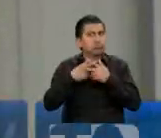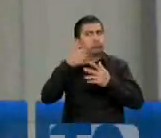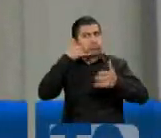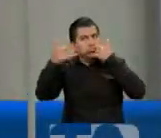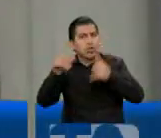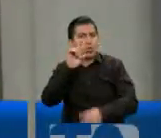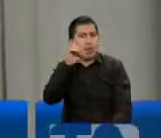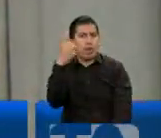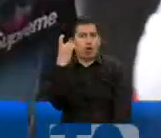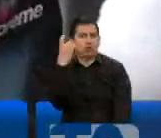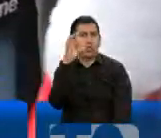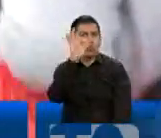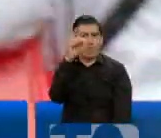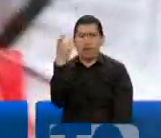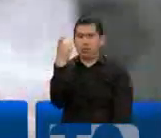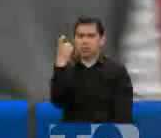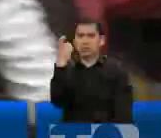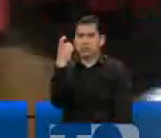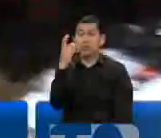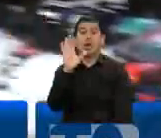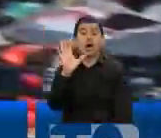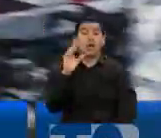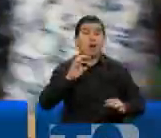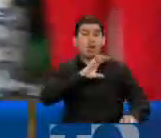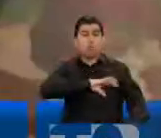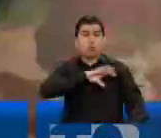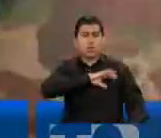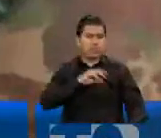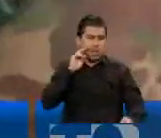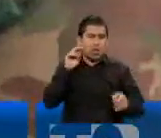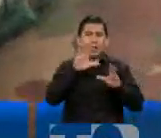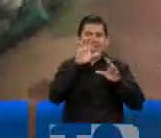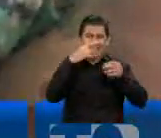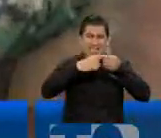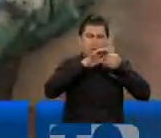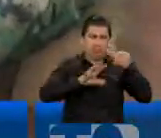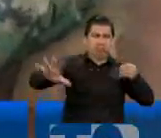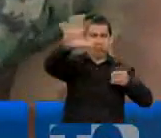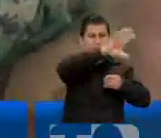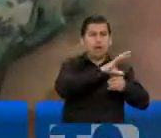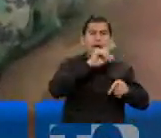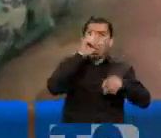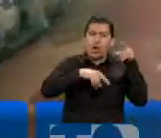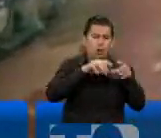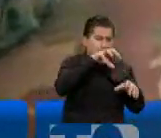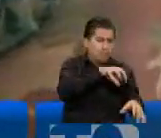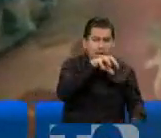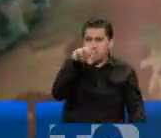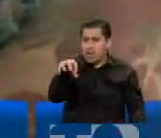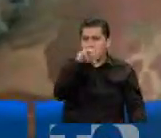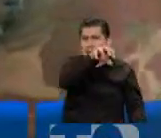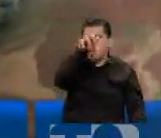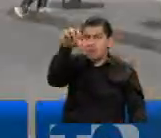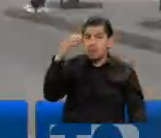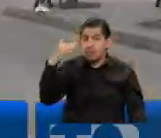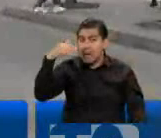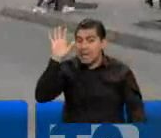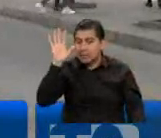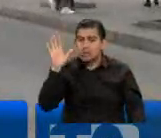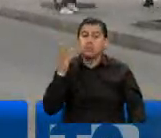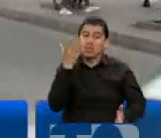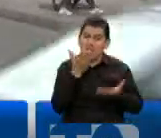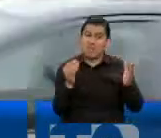está analizando los resultados de la focalización de controles en Quito y no se descarta que puedan adoptarse